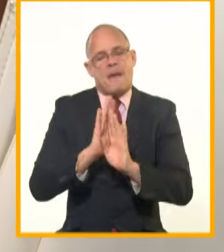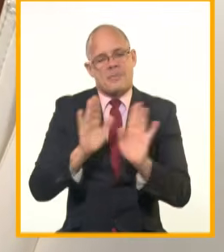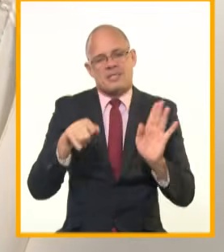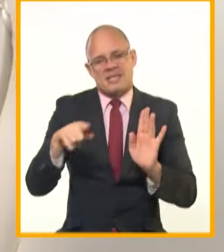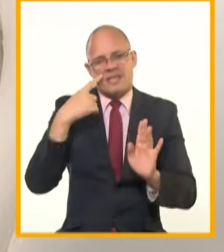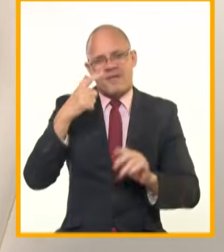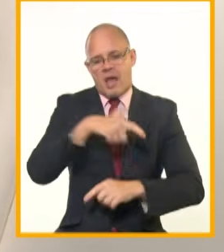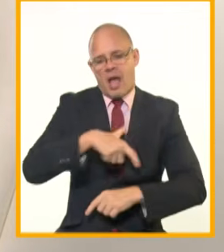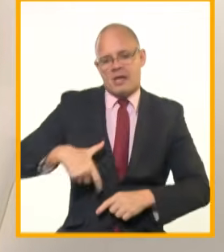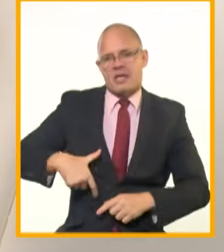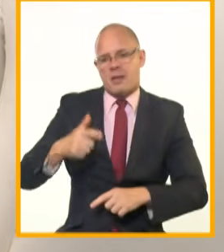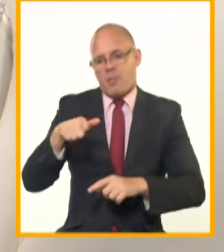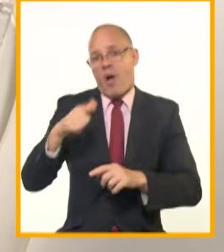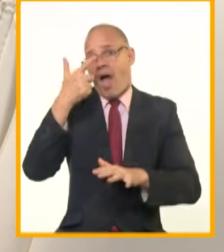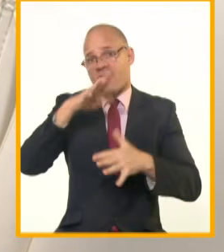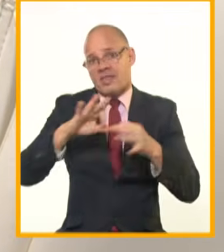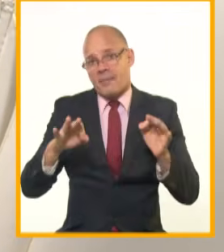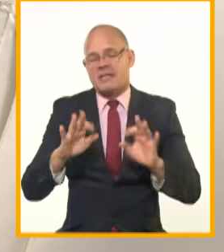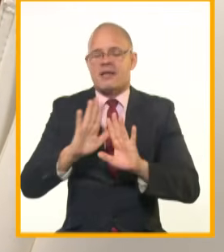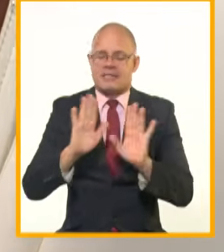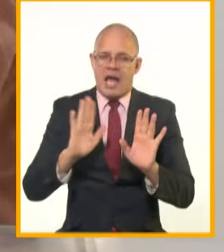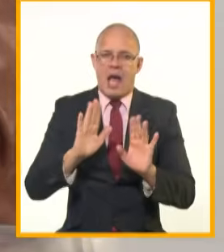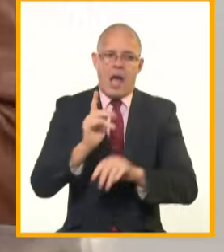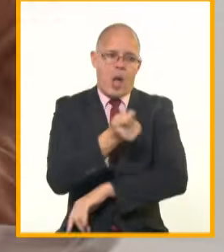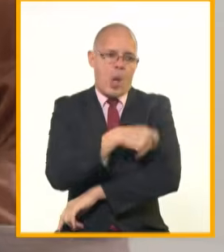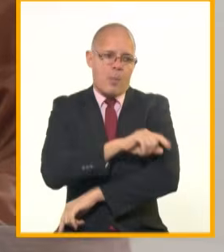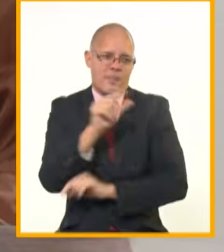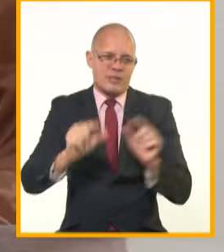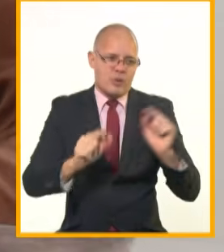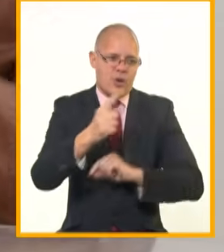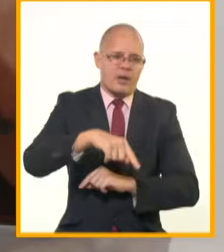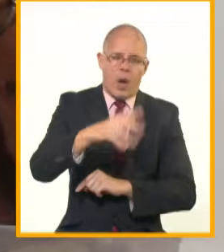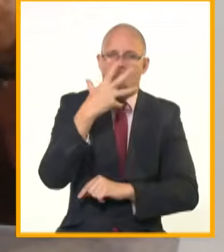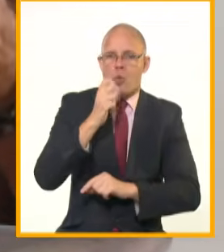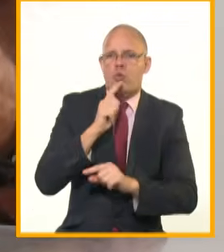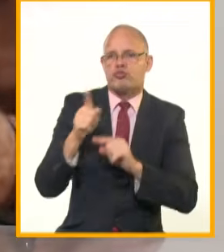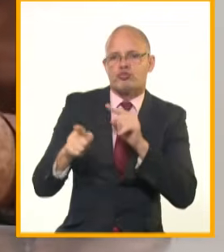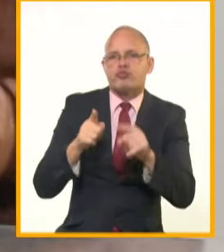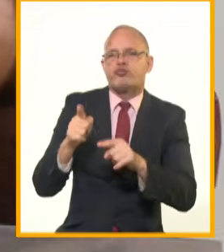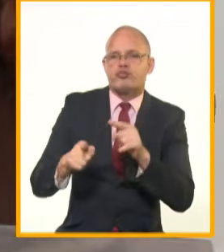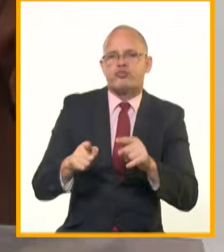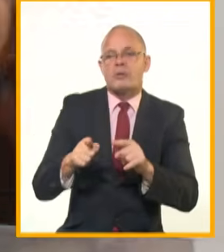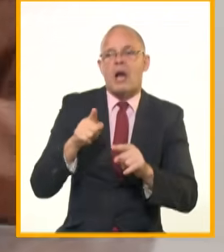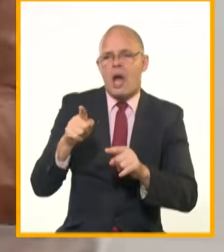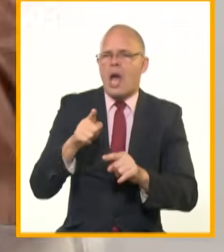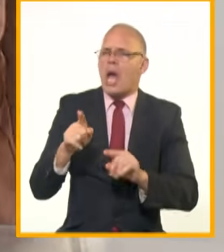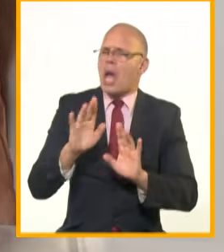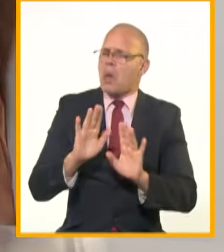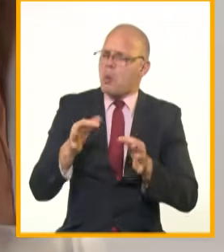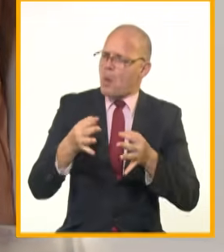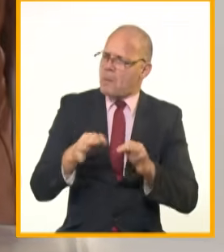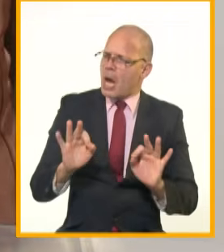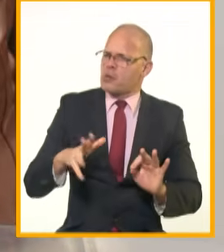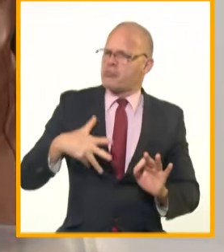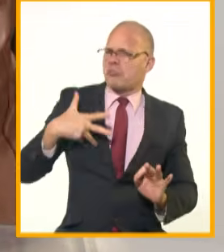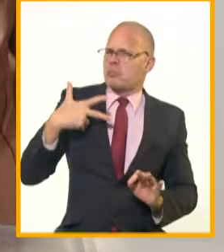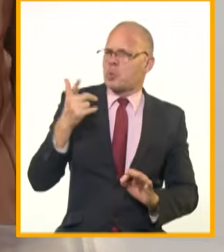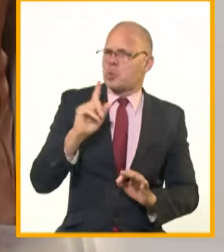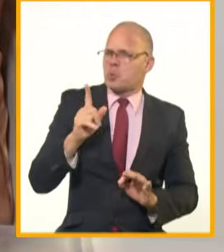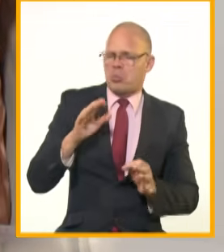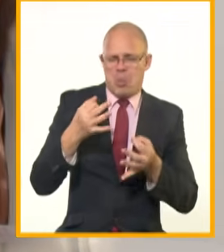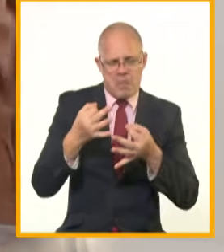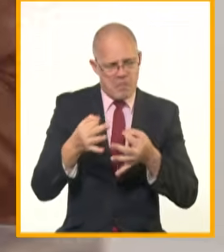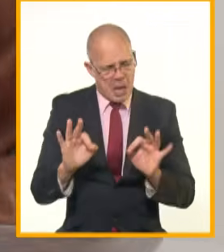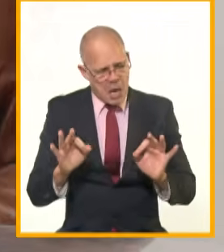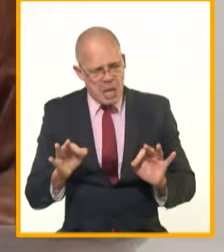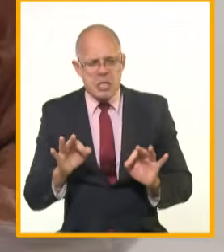un arraigo y un cariño del pueblo a nuestro equipo de pelota, que además se lo ha ganado con mucha humildad, con mucha modestia y con mucho